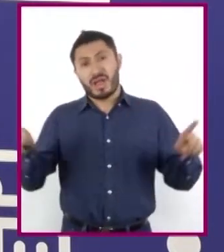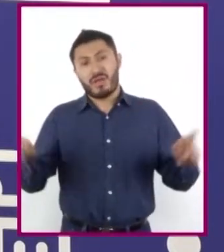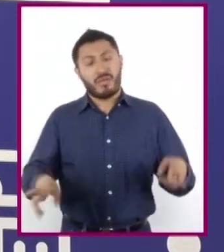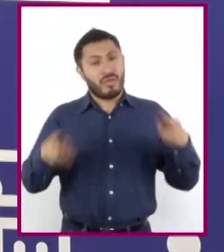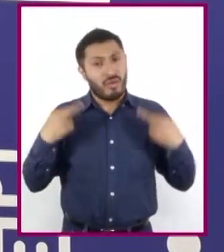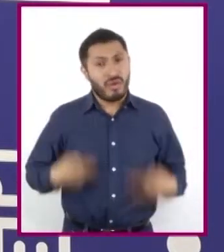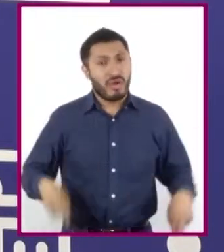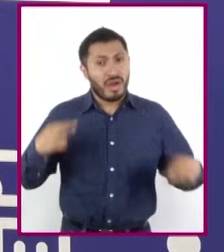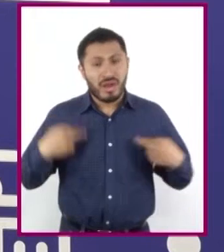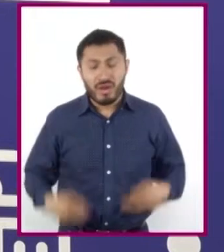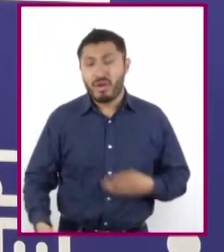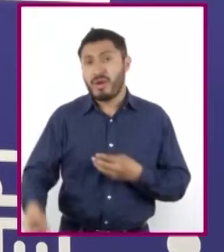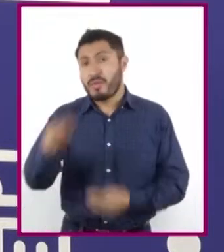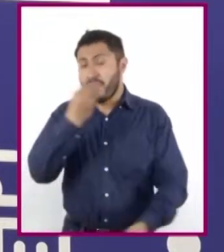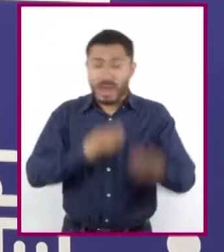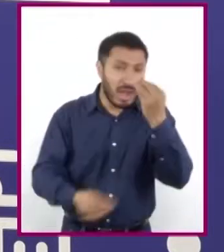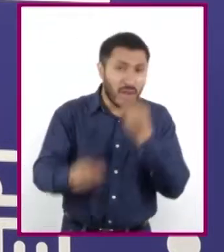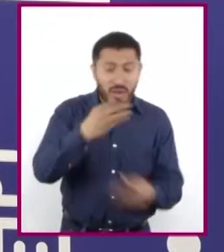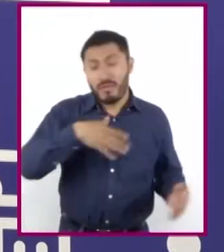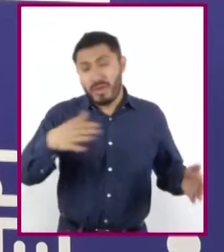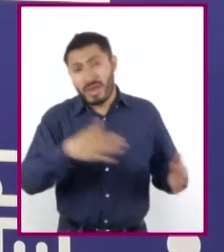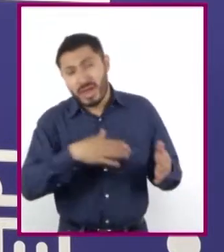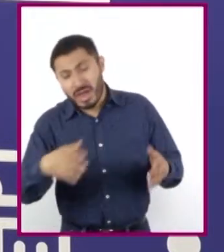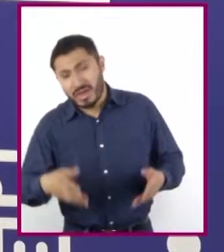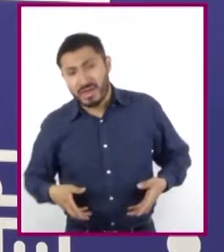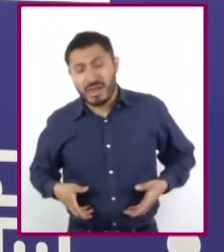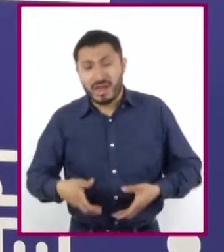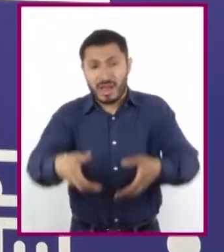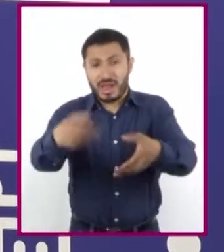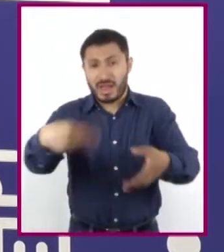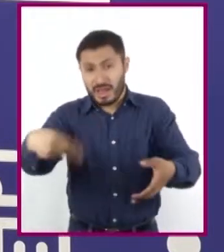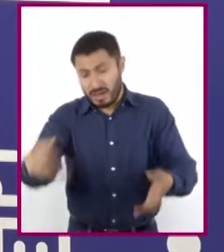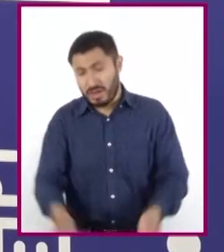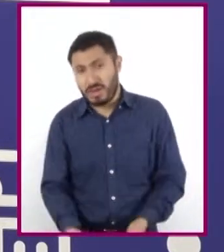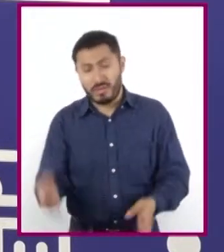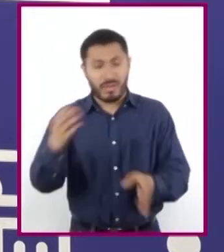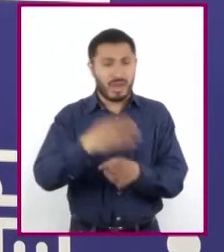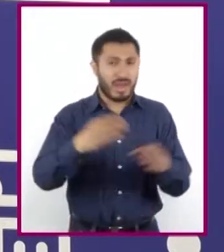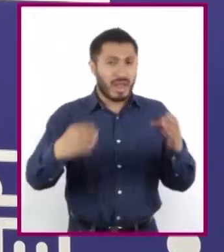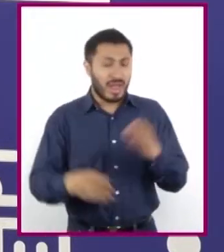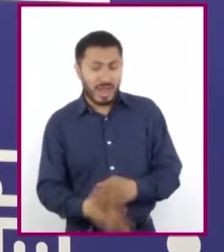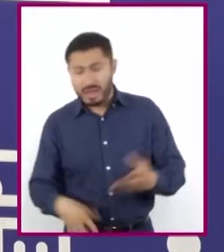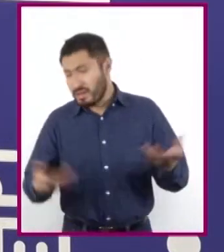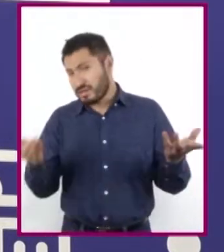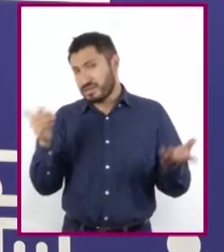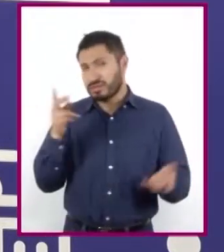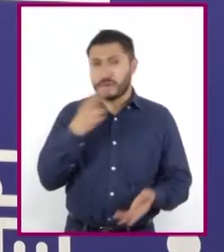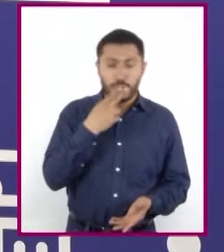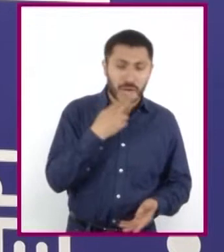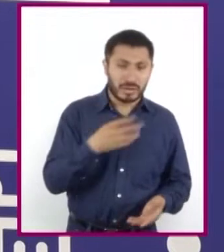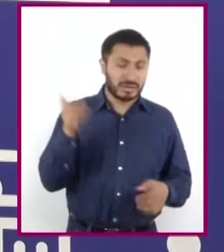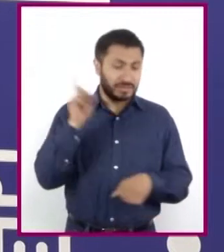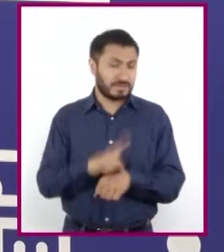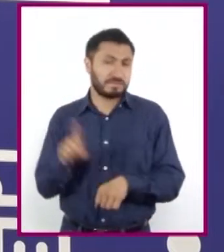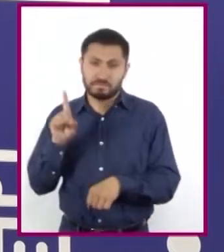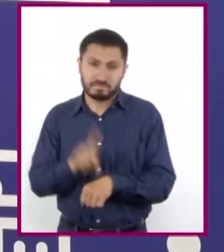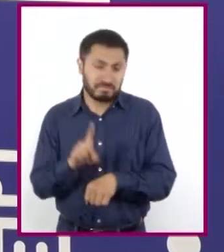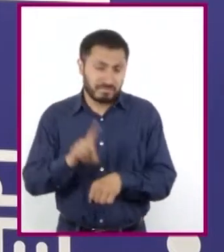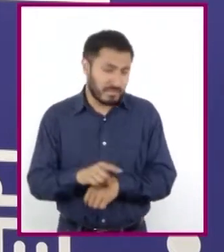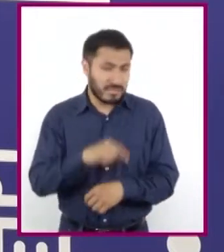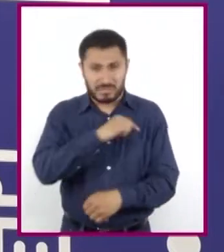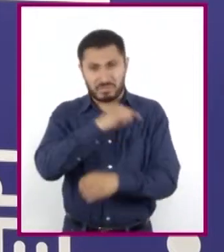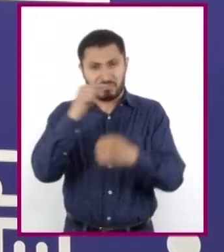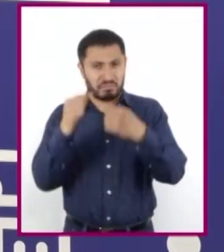que comemos, los nombres de las calles, hasta los objetos o utensilios que usamos a diario, entre